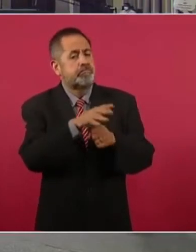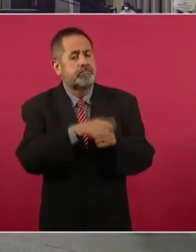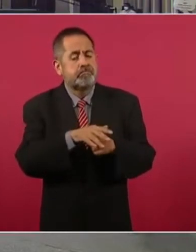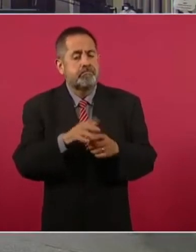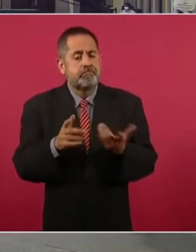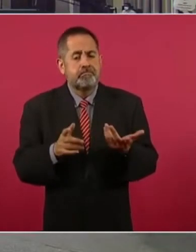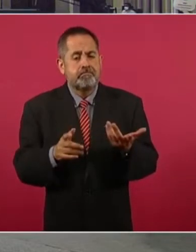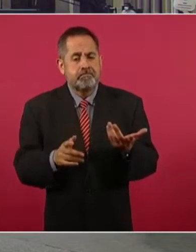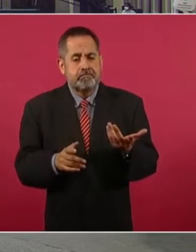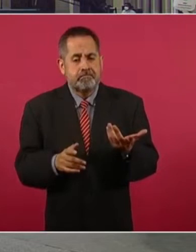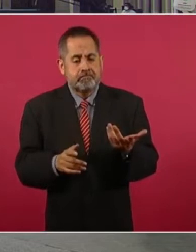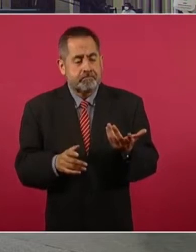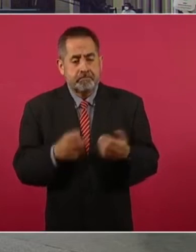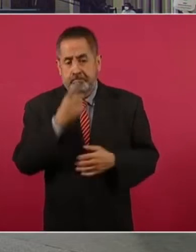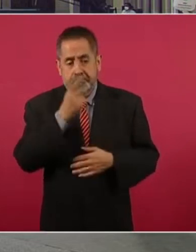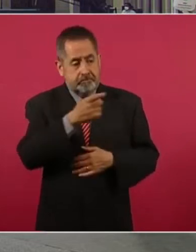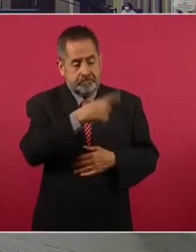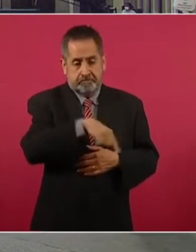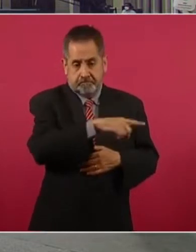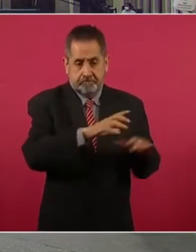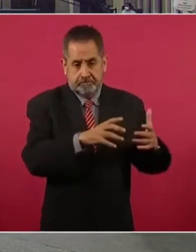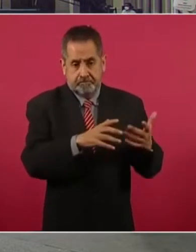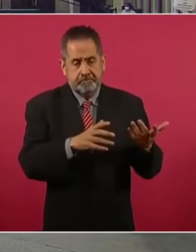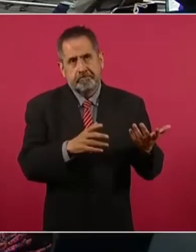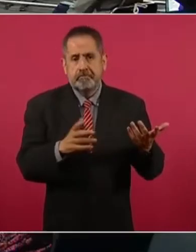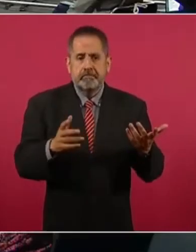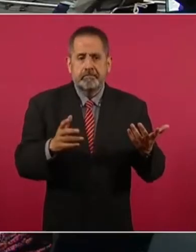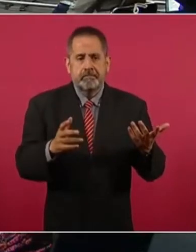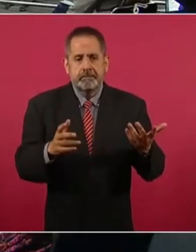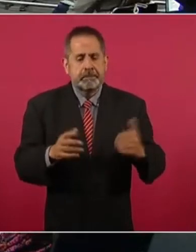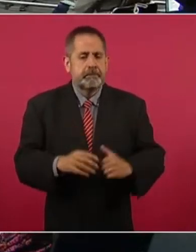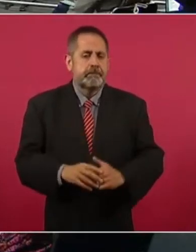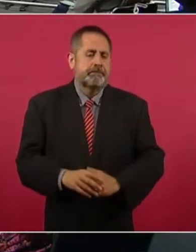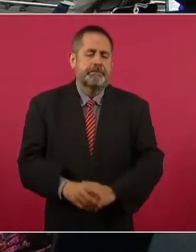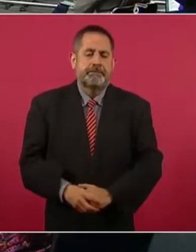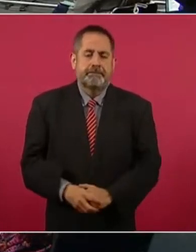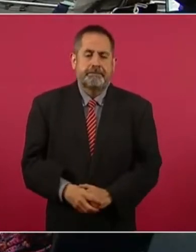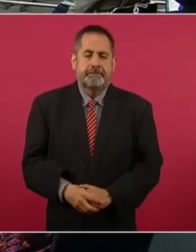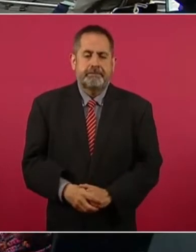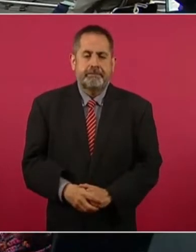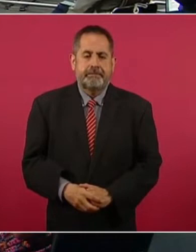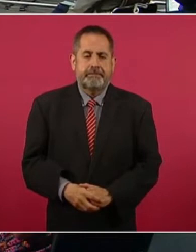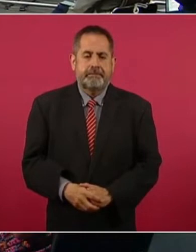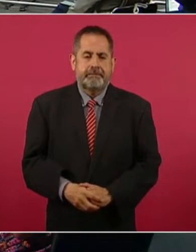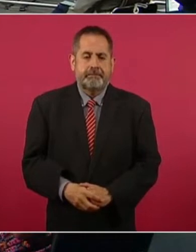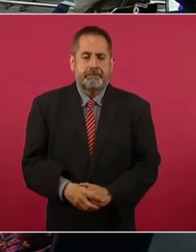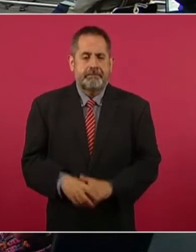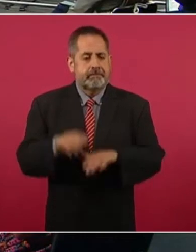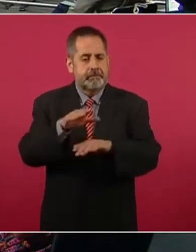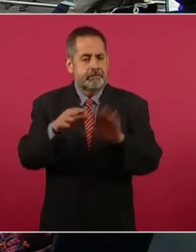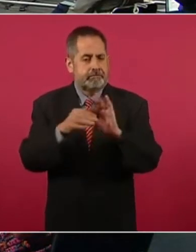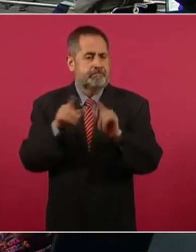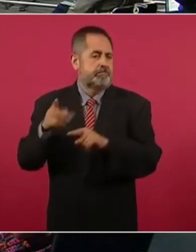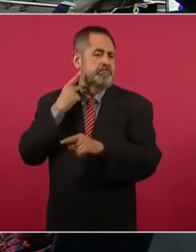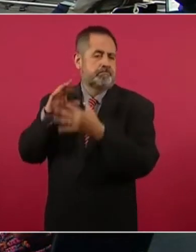o sea, lo que están diciendo de la política energética del Gobierno